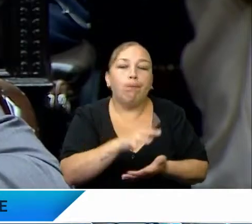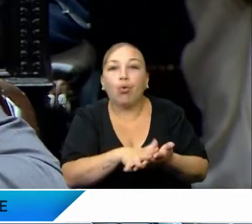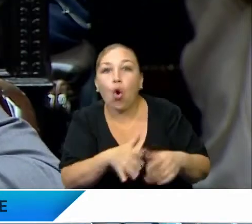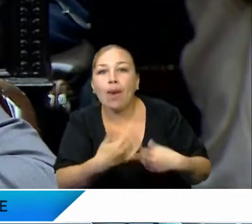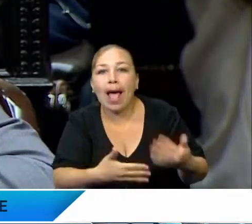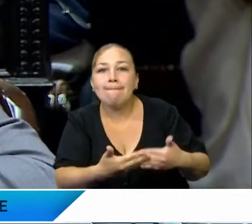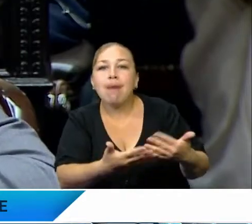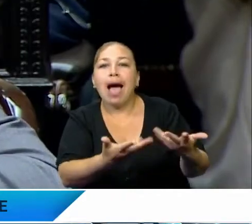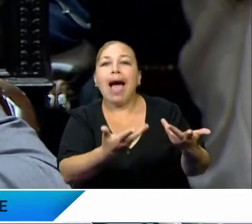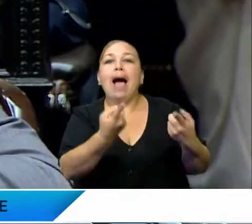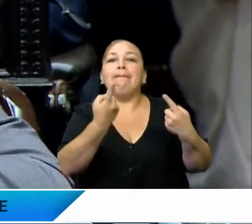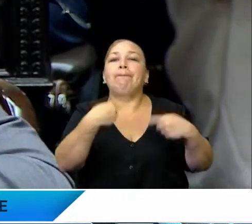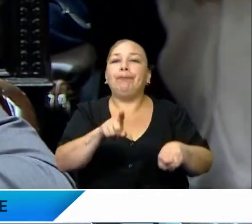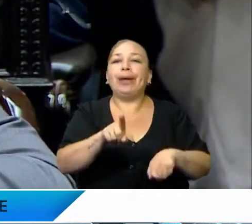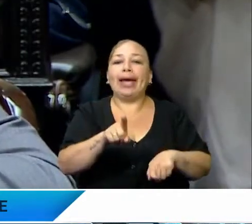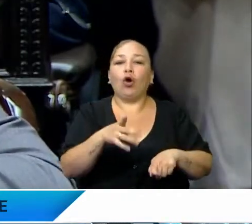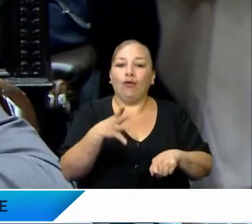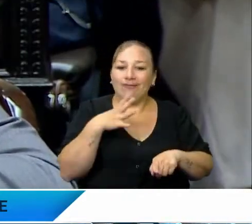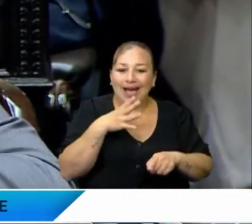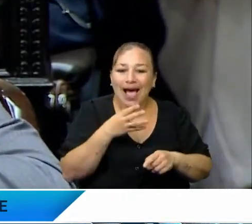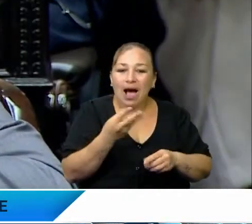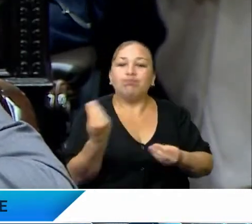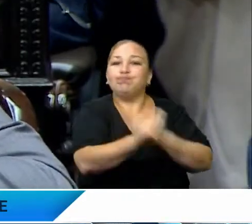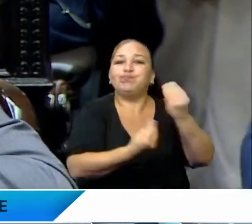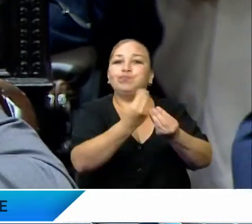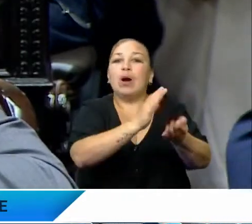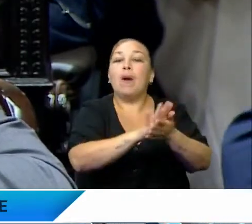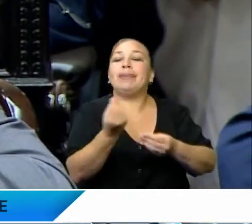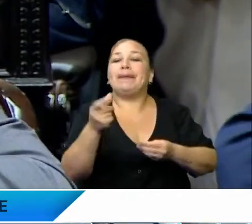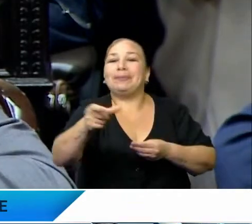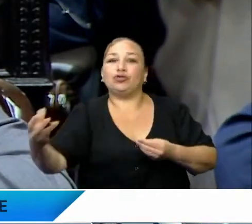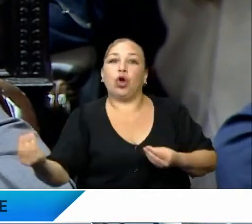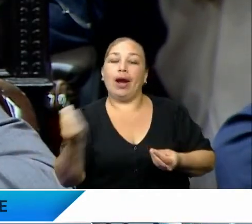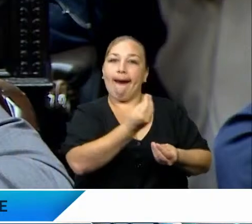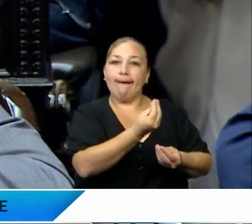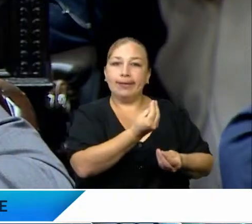selección previa de los candidatos para llevar a la ciudadanía,